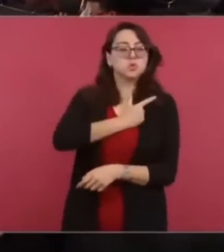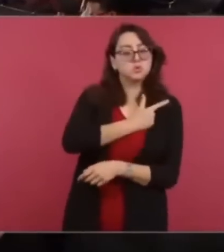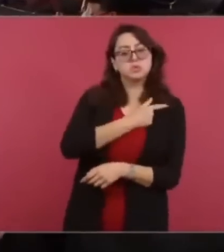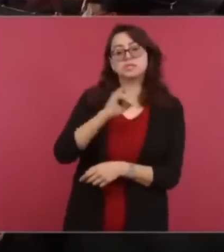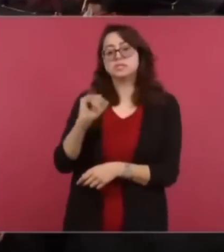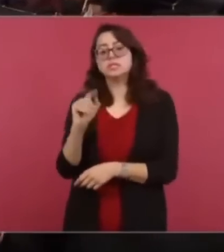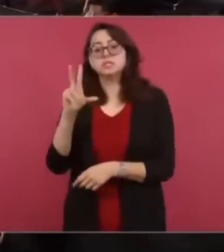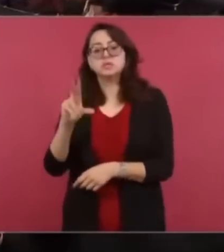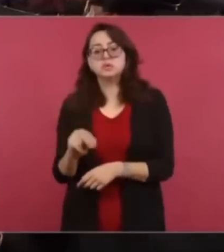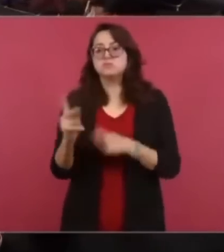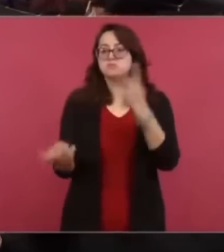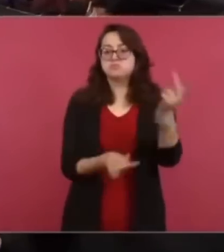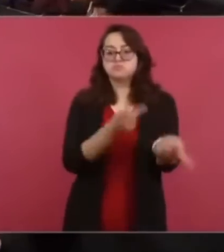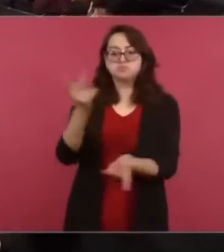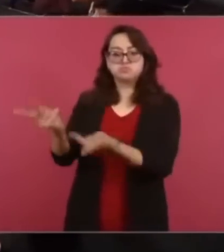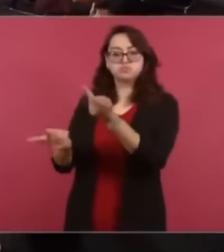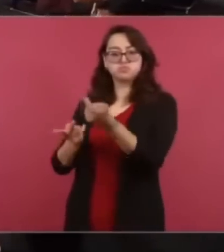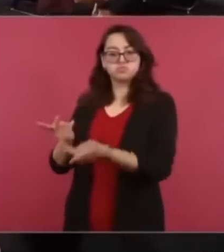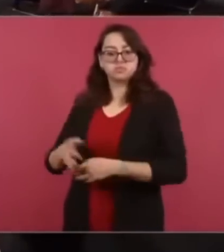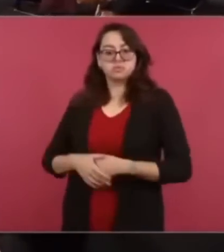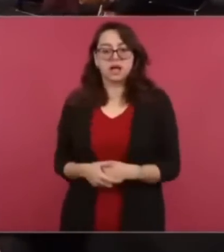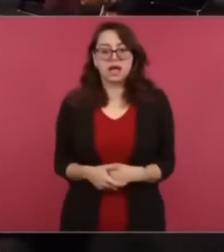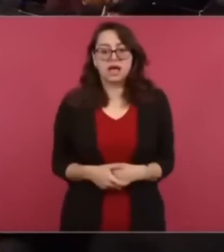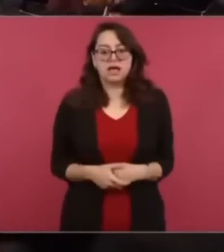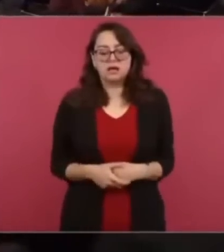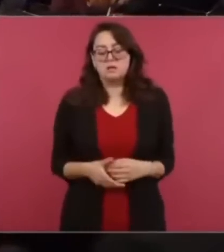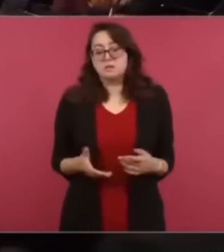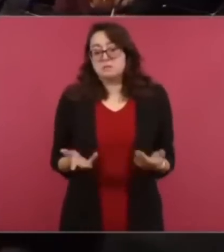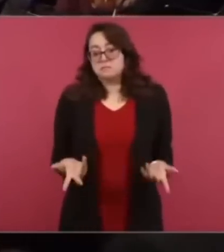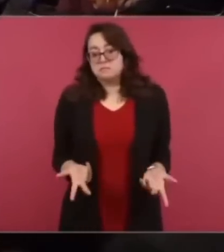Siempre cuando va finalizando un gobierno,